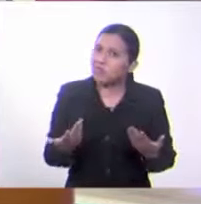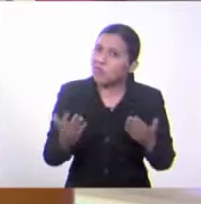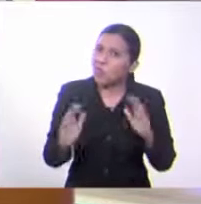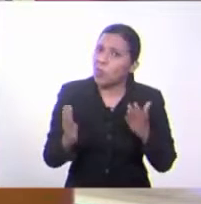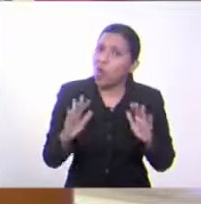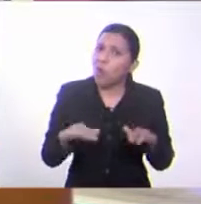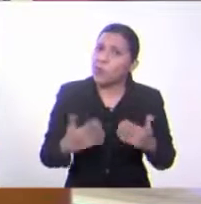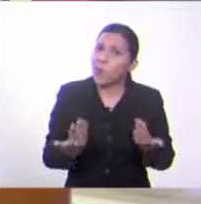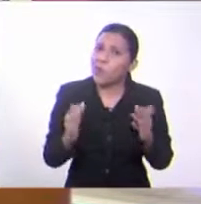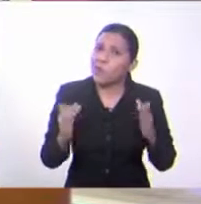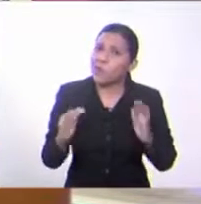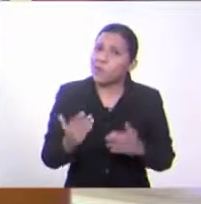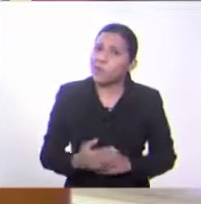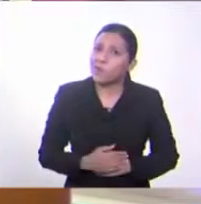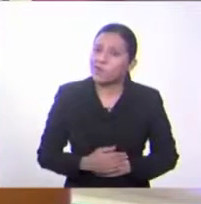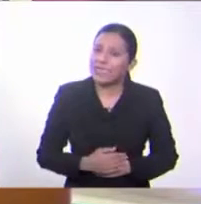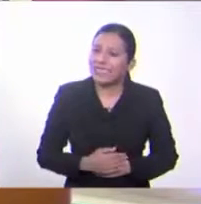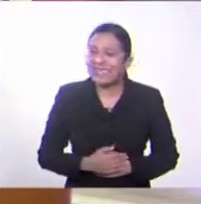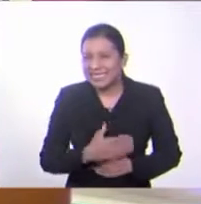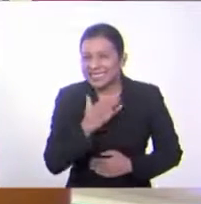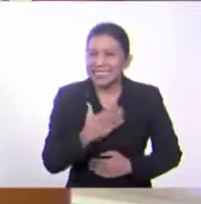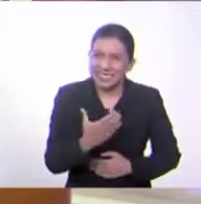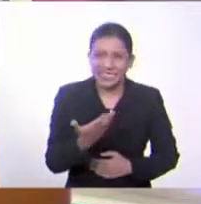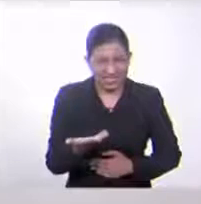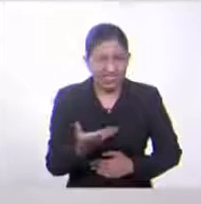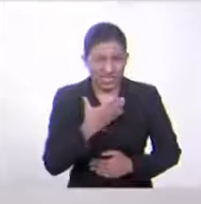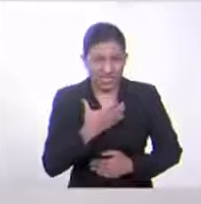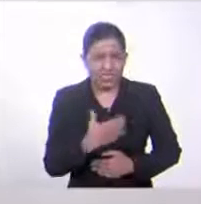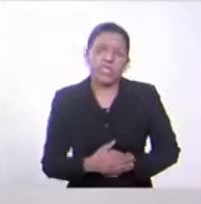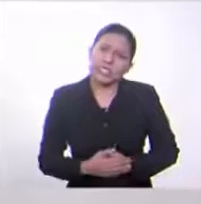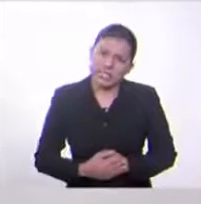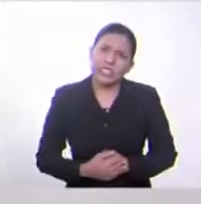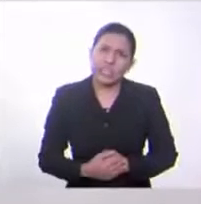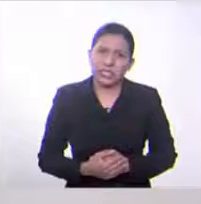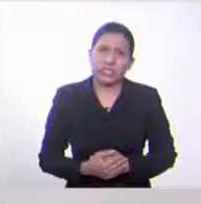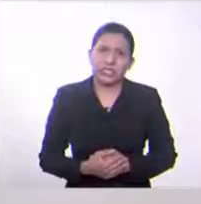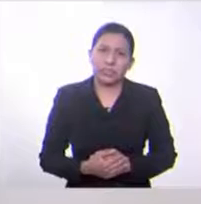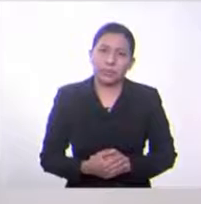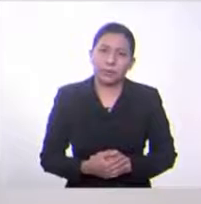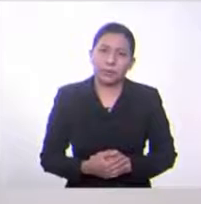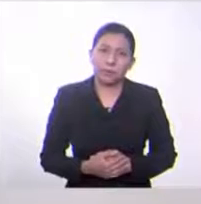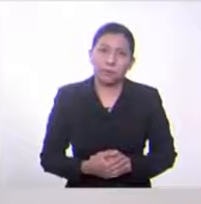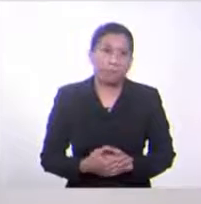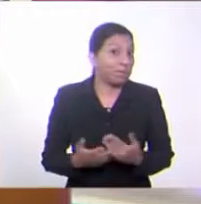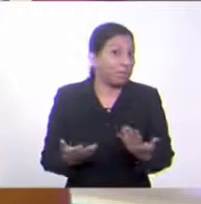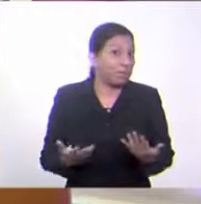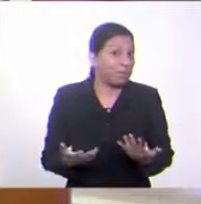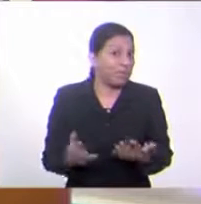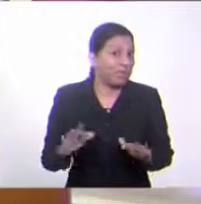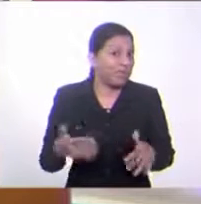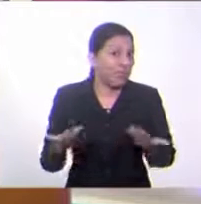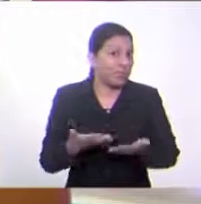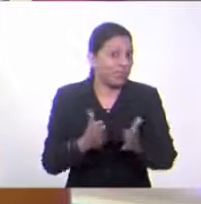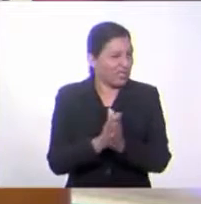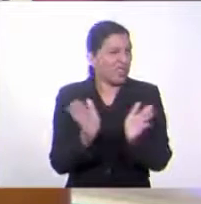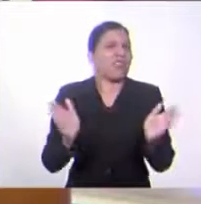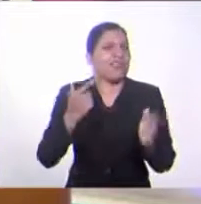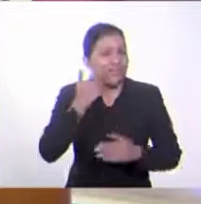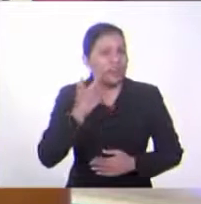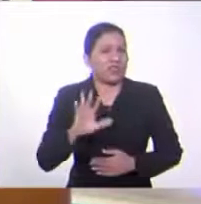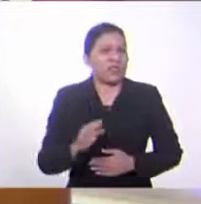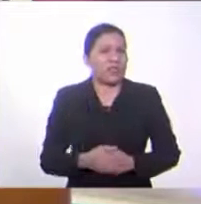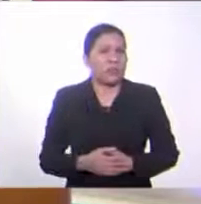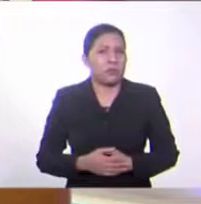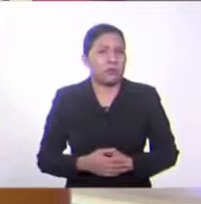compararlo. Solo que está un poco complicado quizás, ¿verdad? Sí. Pero pues, hacer algo más general, tal vez. Sí, lo